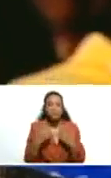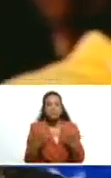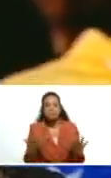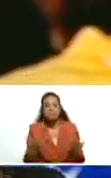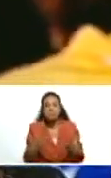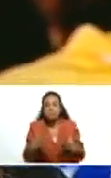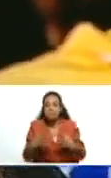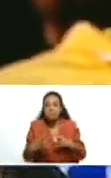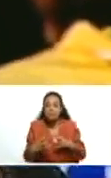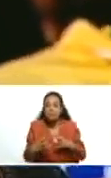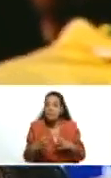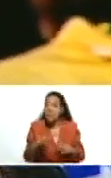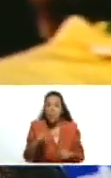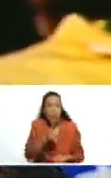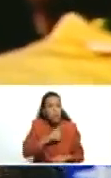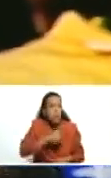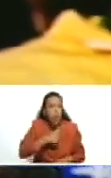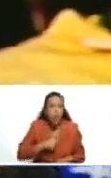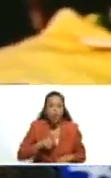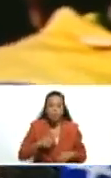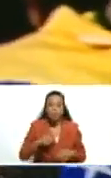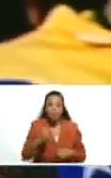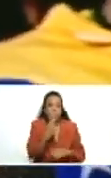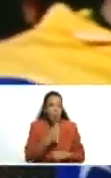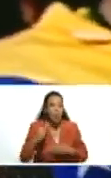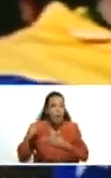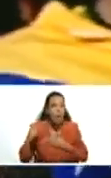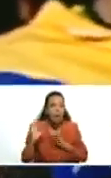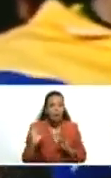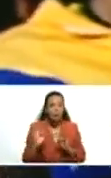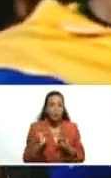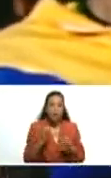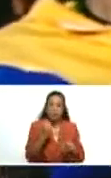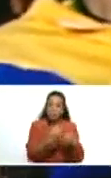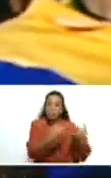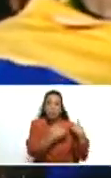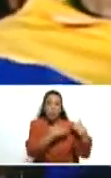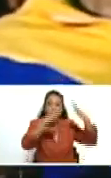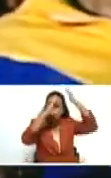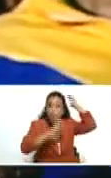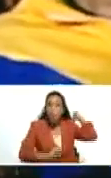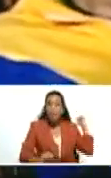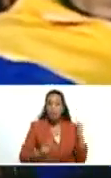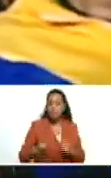que no impidieron que cumpliera simultáneamente sus labores diplomáticas